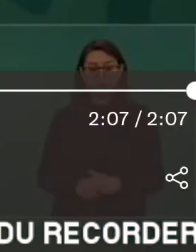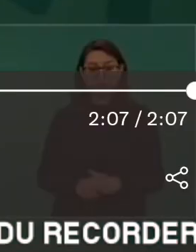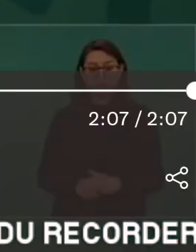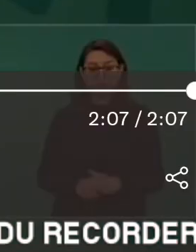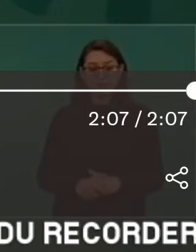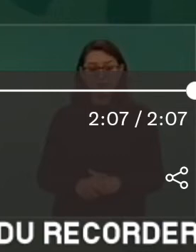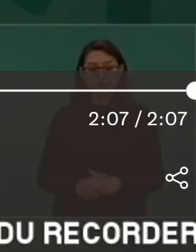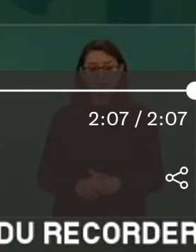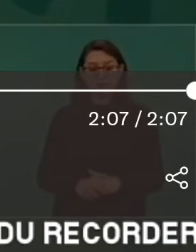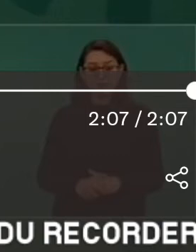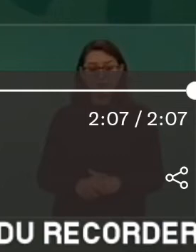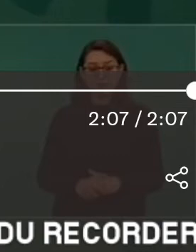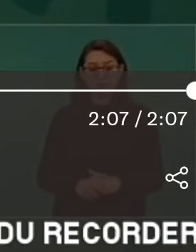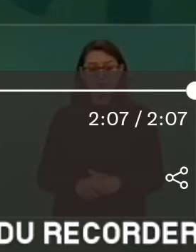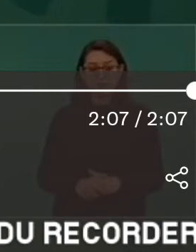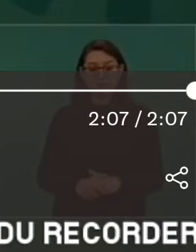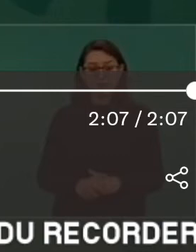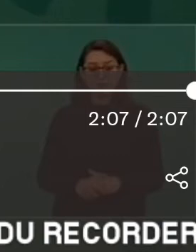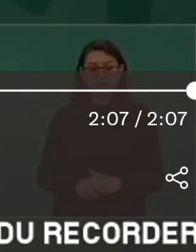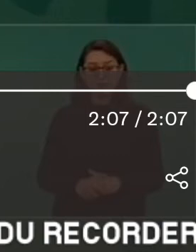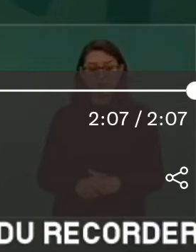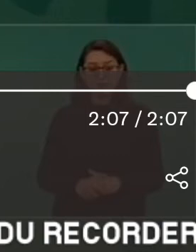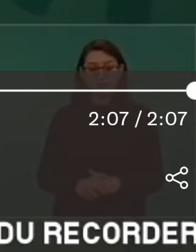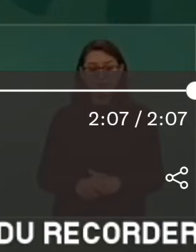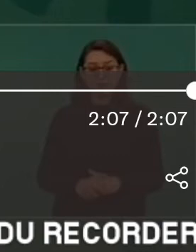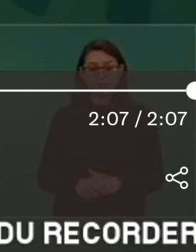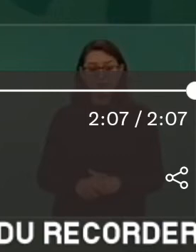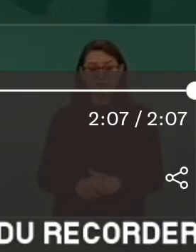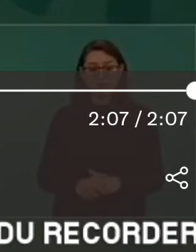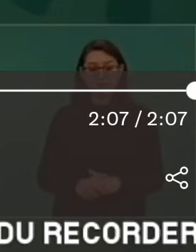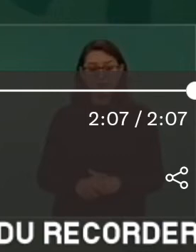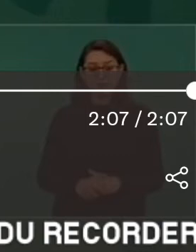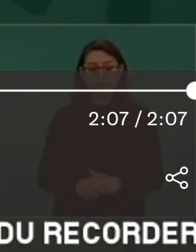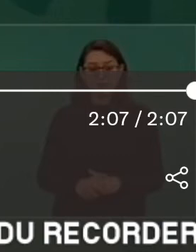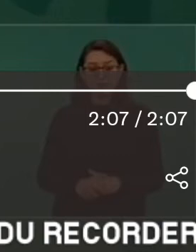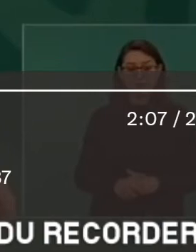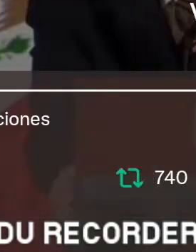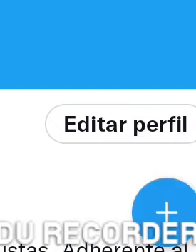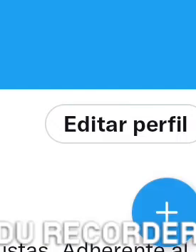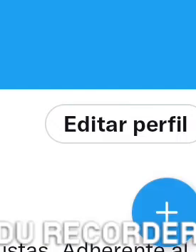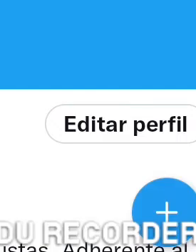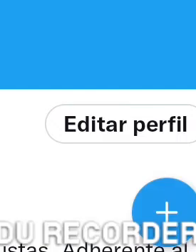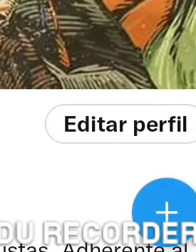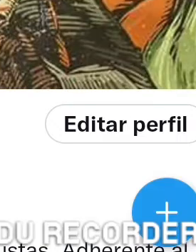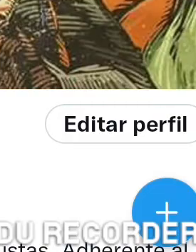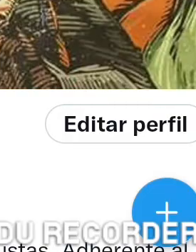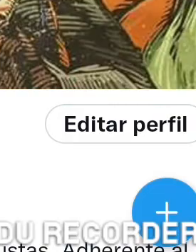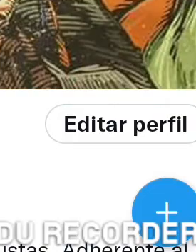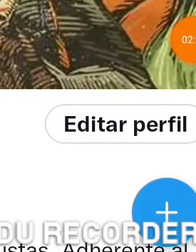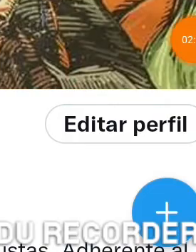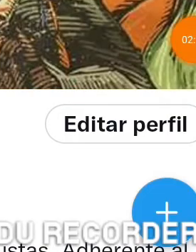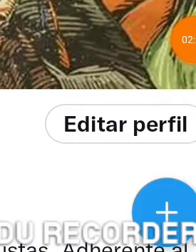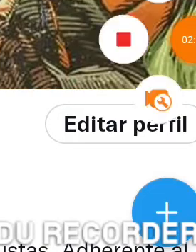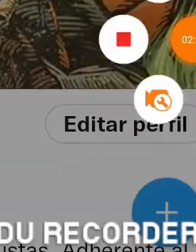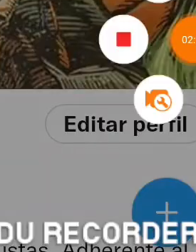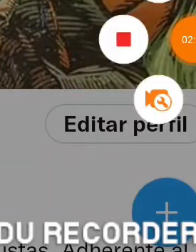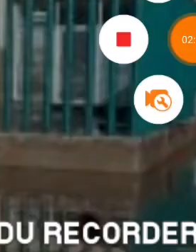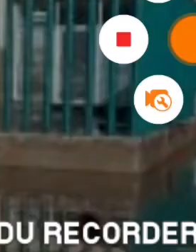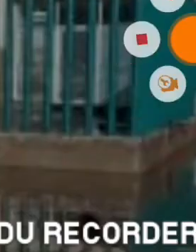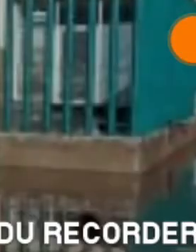¿Qué tal, compas? Pues, ¿qué tan miserable puede ser este desgobierno para decir todas estas cosas?